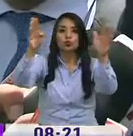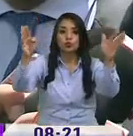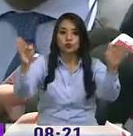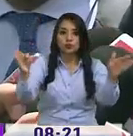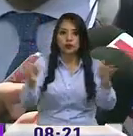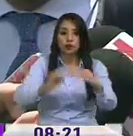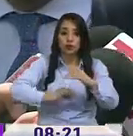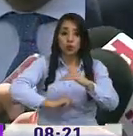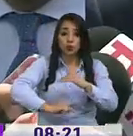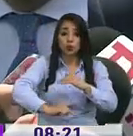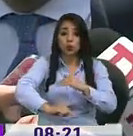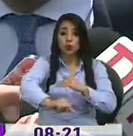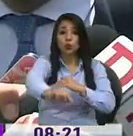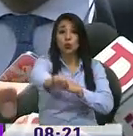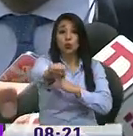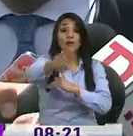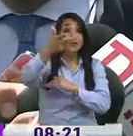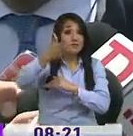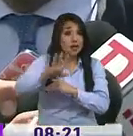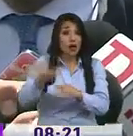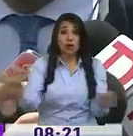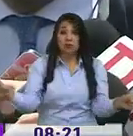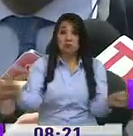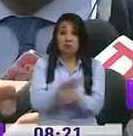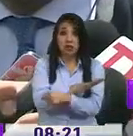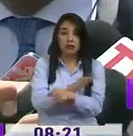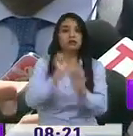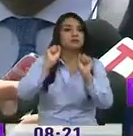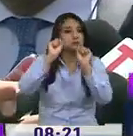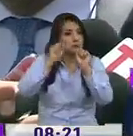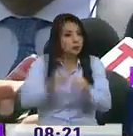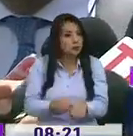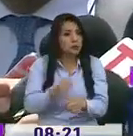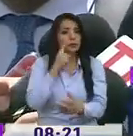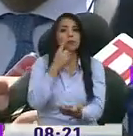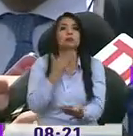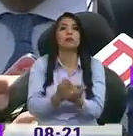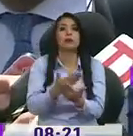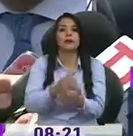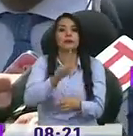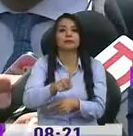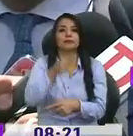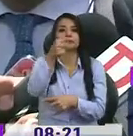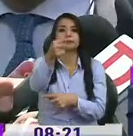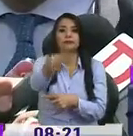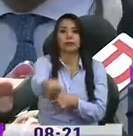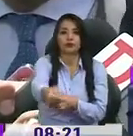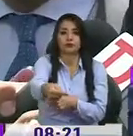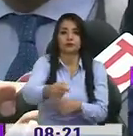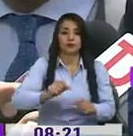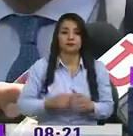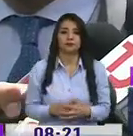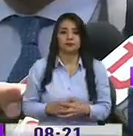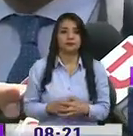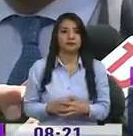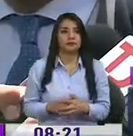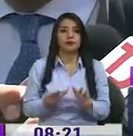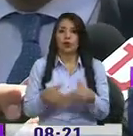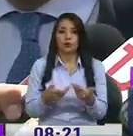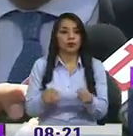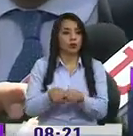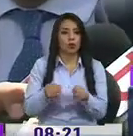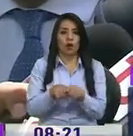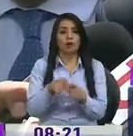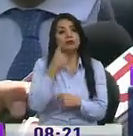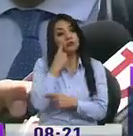la instalación de dichas rieles, será posible realizar la siguiente etapa de la fase de pruebas, que consiste justamente en